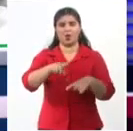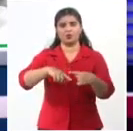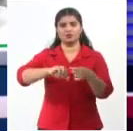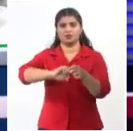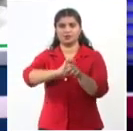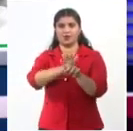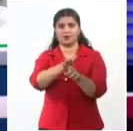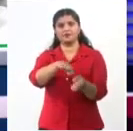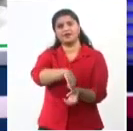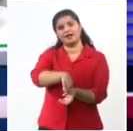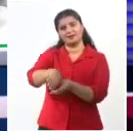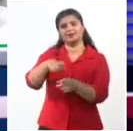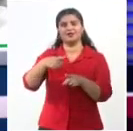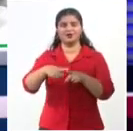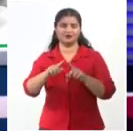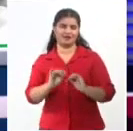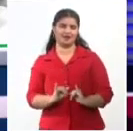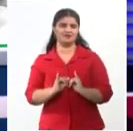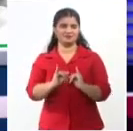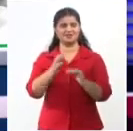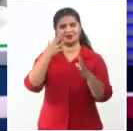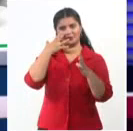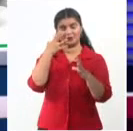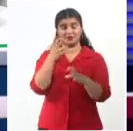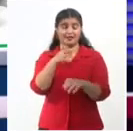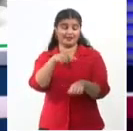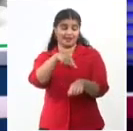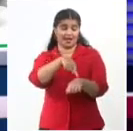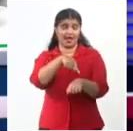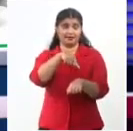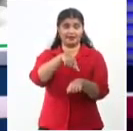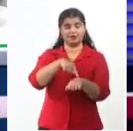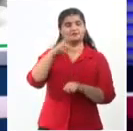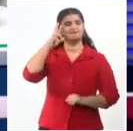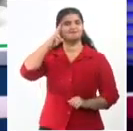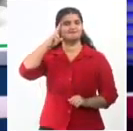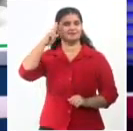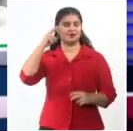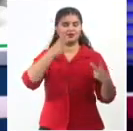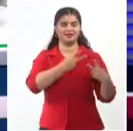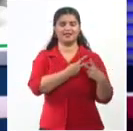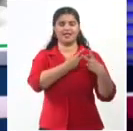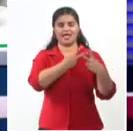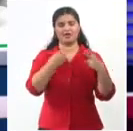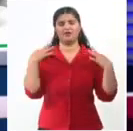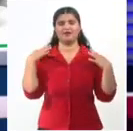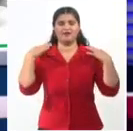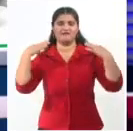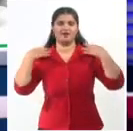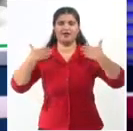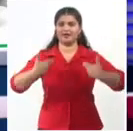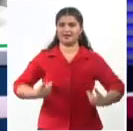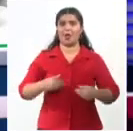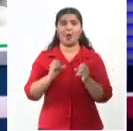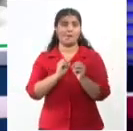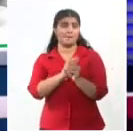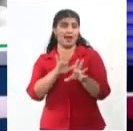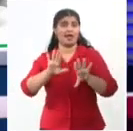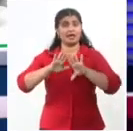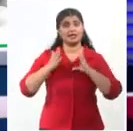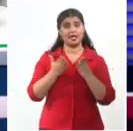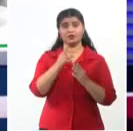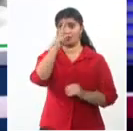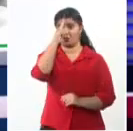más temas de impacto a esta hora como parte de los homenajes a héroes de batas blancas y a todos los que enfrentaron